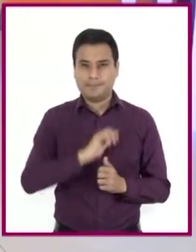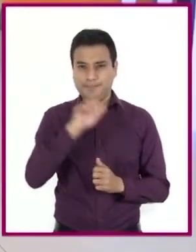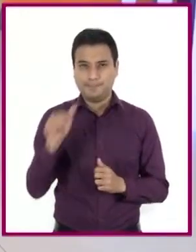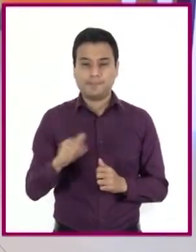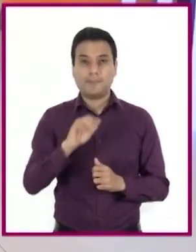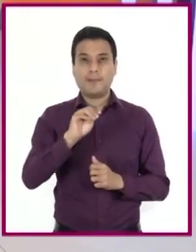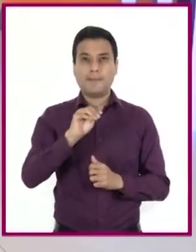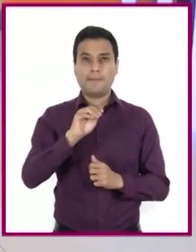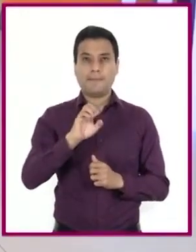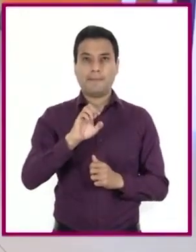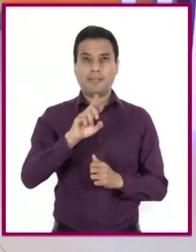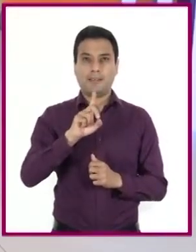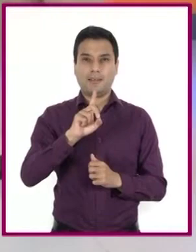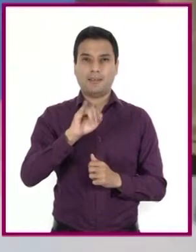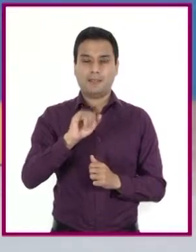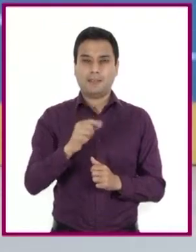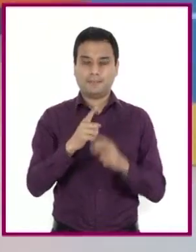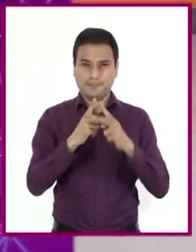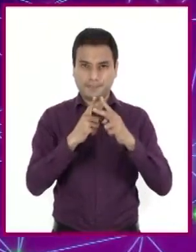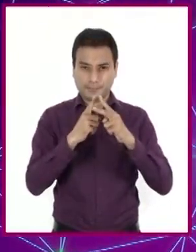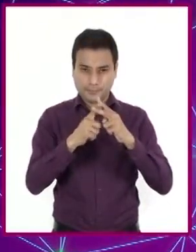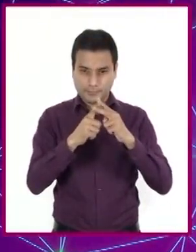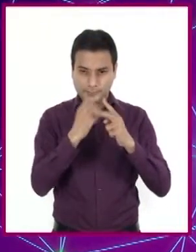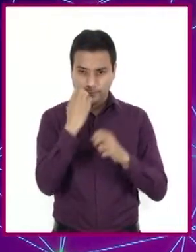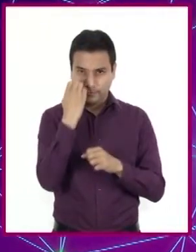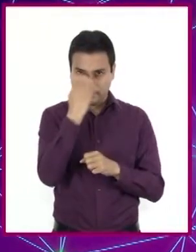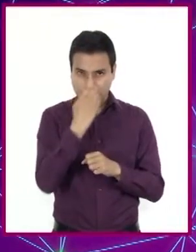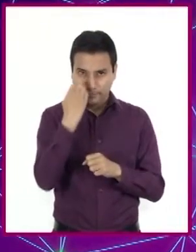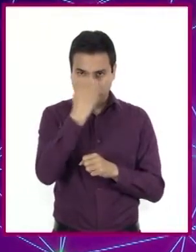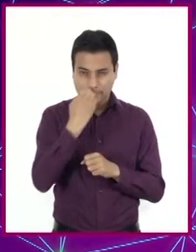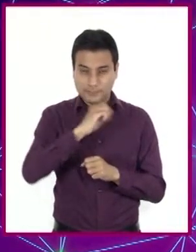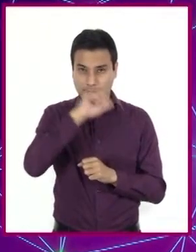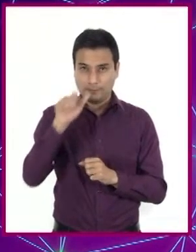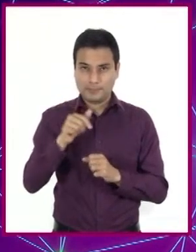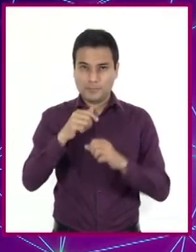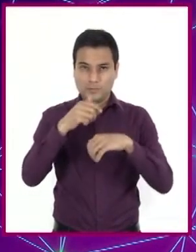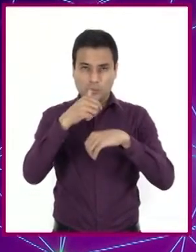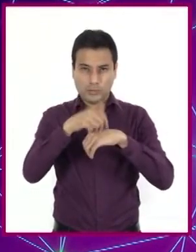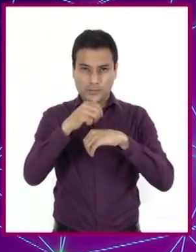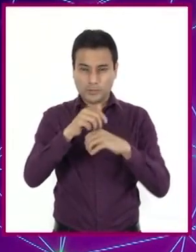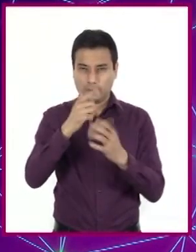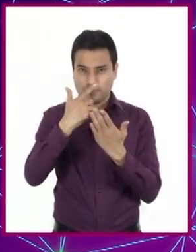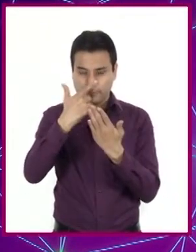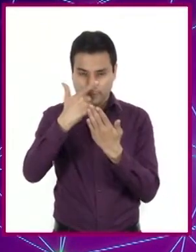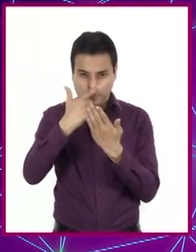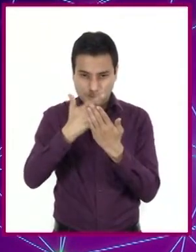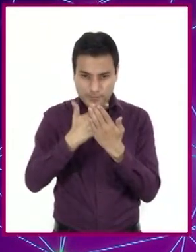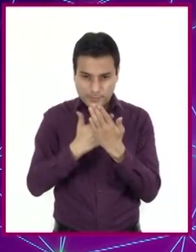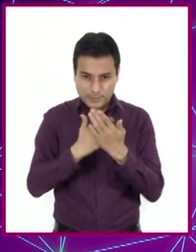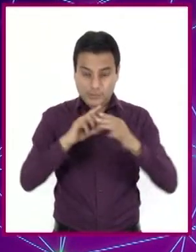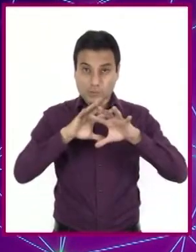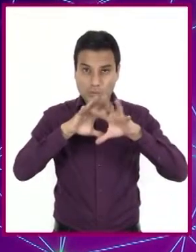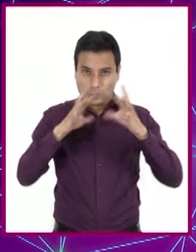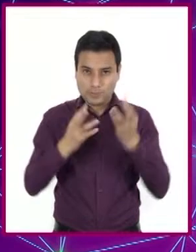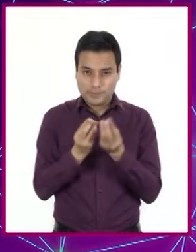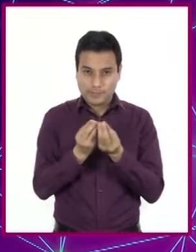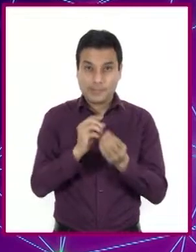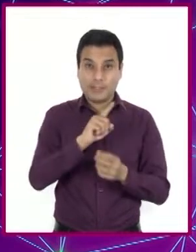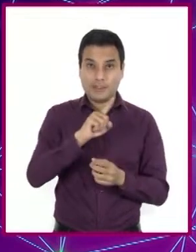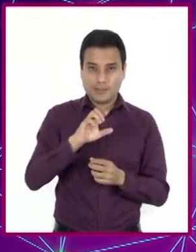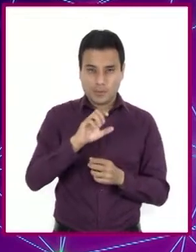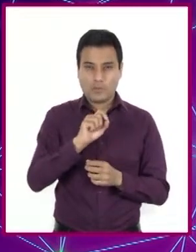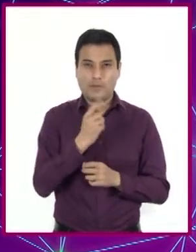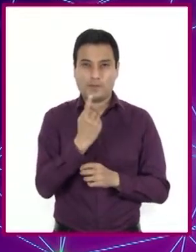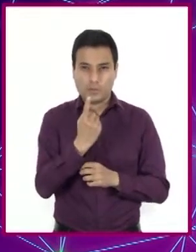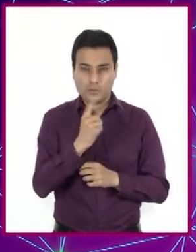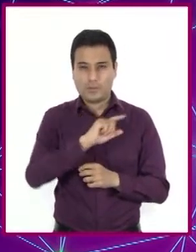media aritmética con los valores de la altura. Se suman todos los valores, 121 más 2